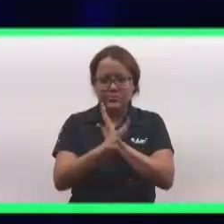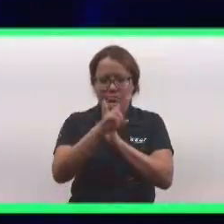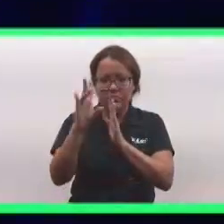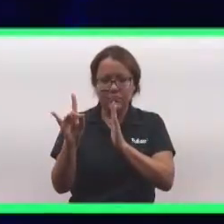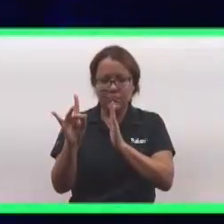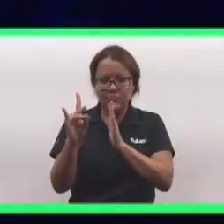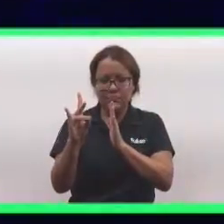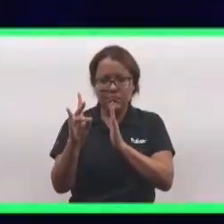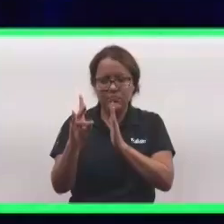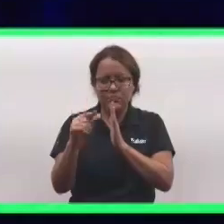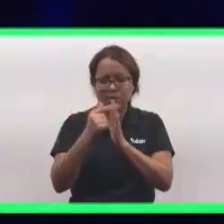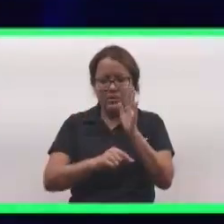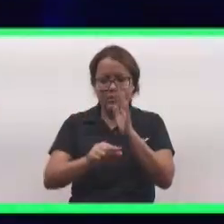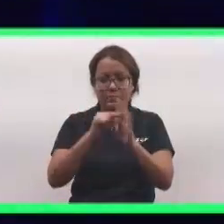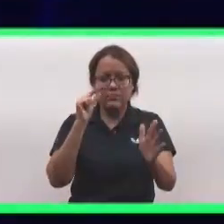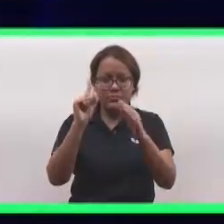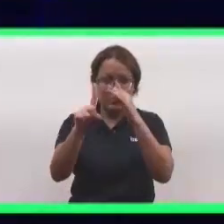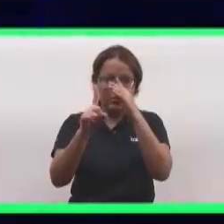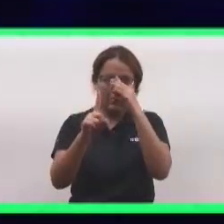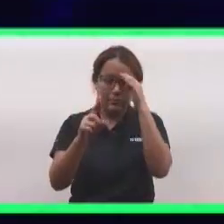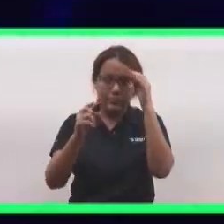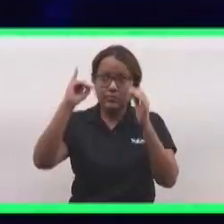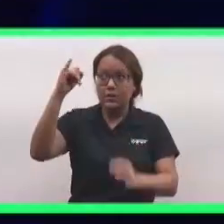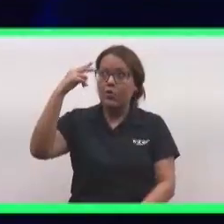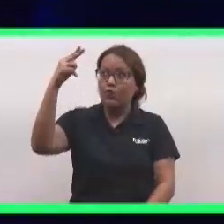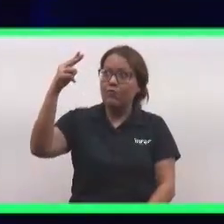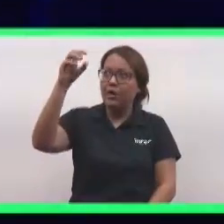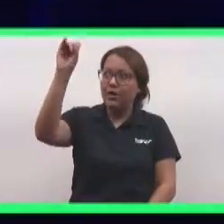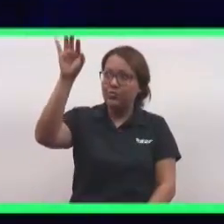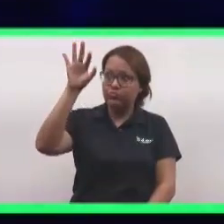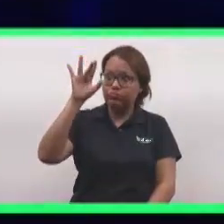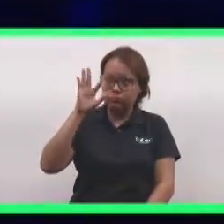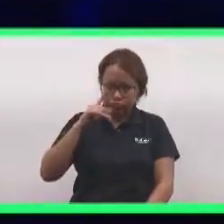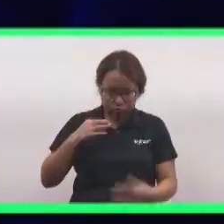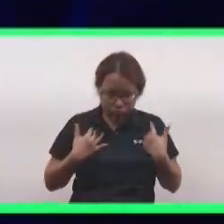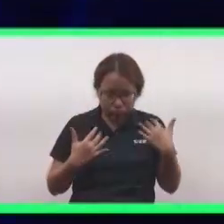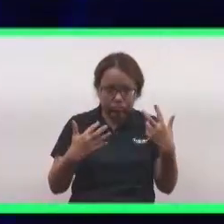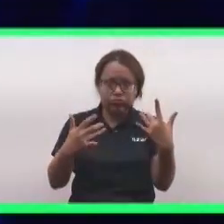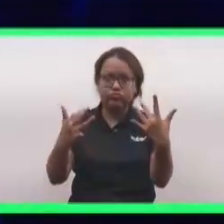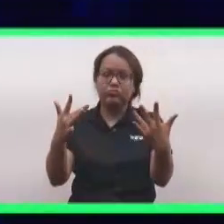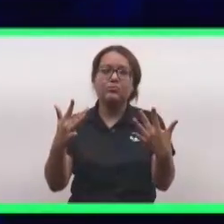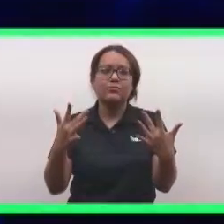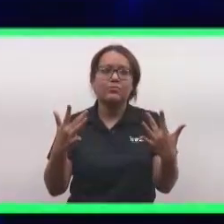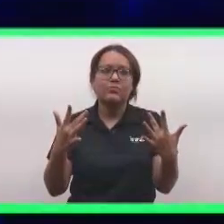27:1, dice, Jehová es mi luz.